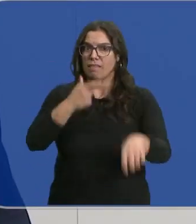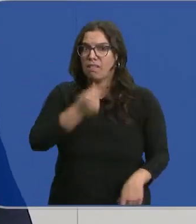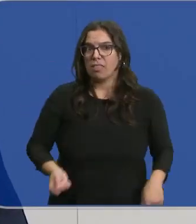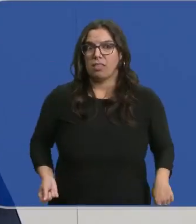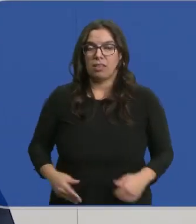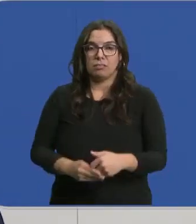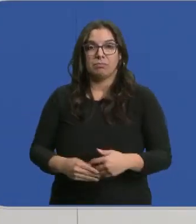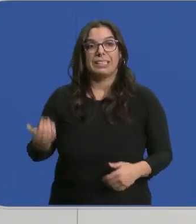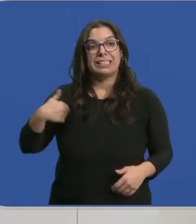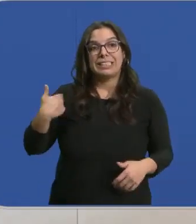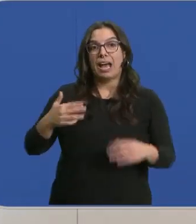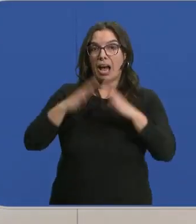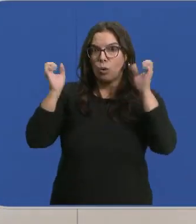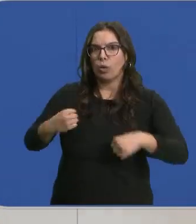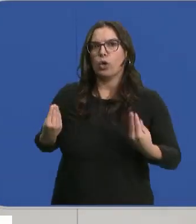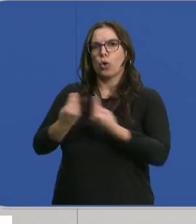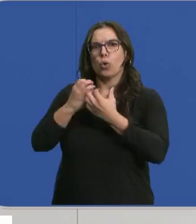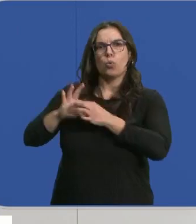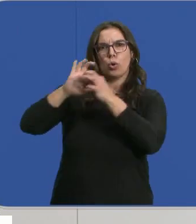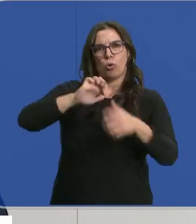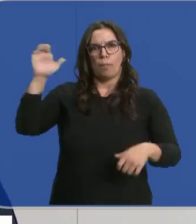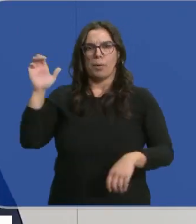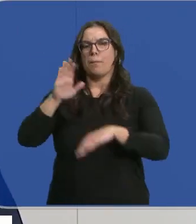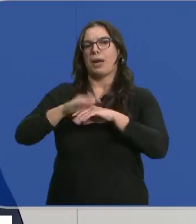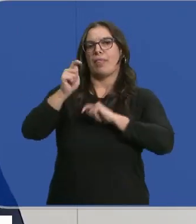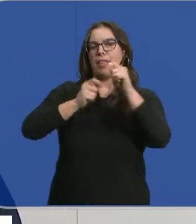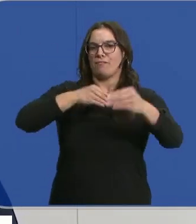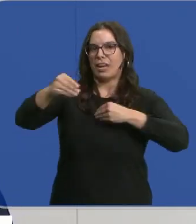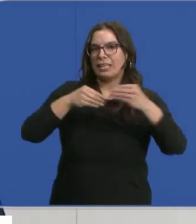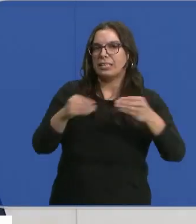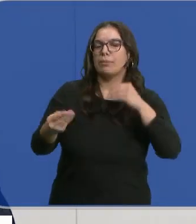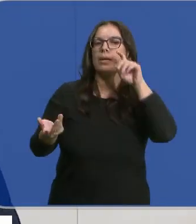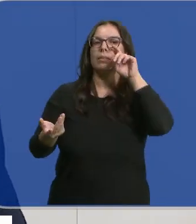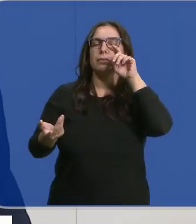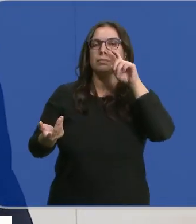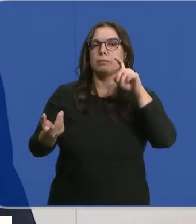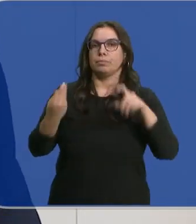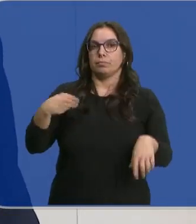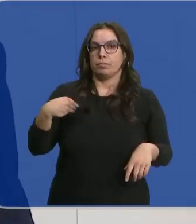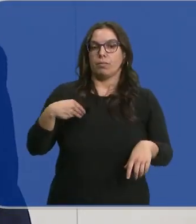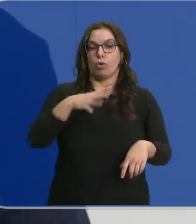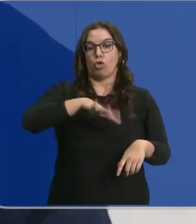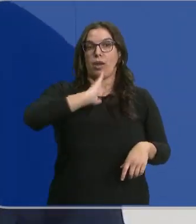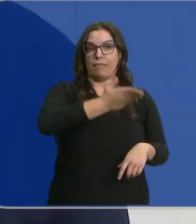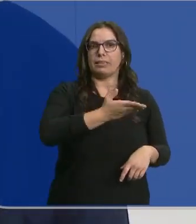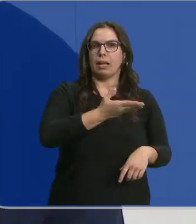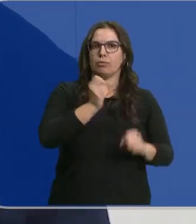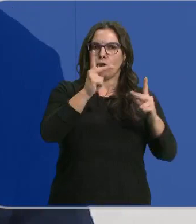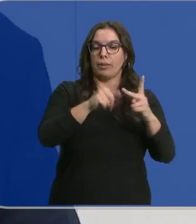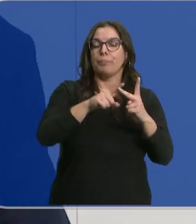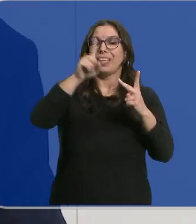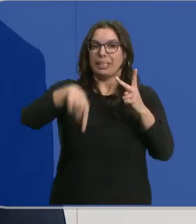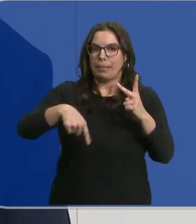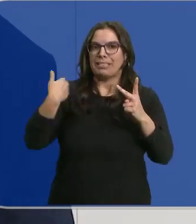Se ha llegado ya a un acuerdo con la Unión Europea para flexibilizar los movimientos para vida desde las zonas afectadas, y ya se tiene el